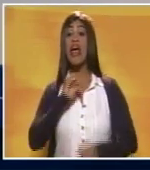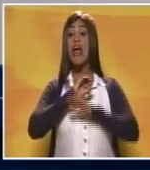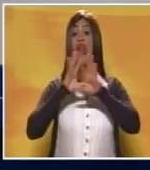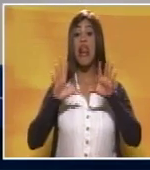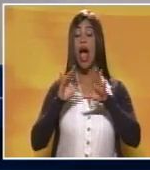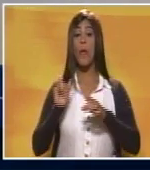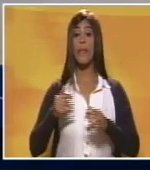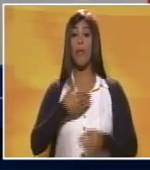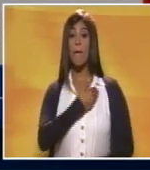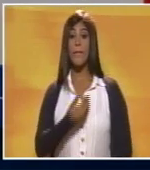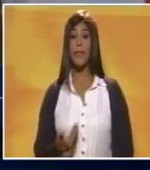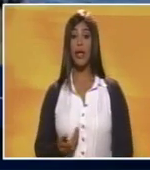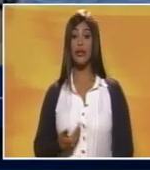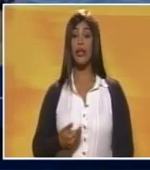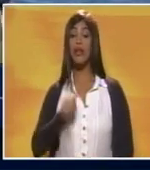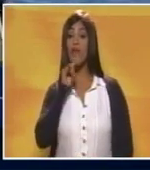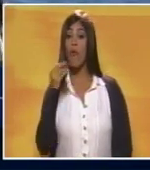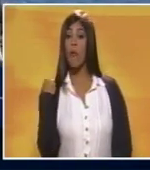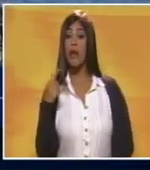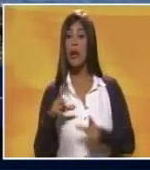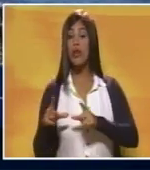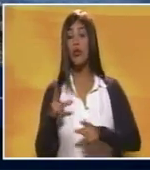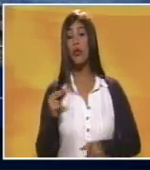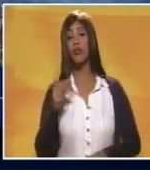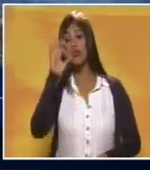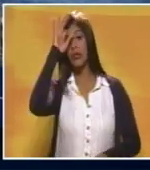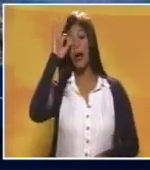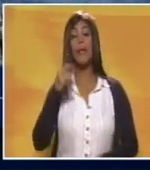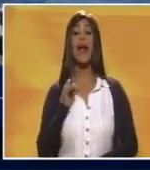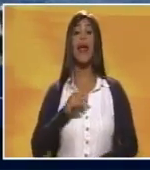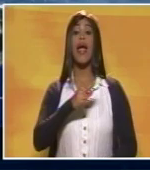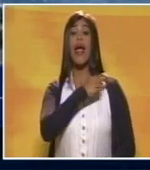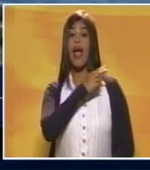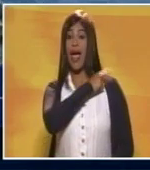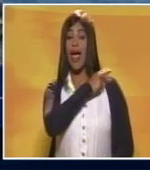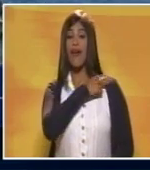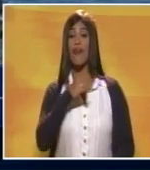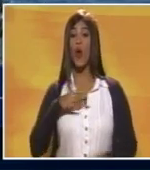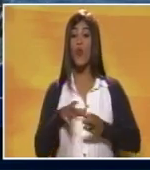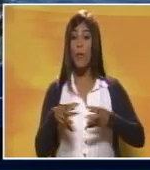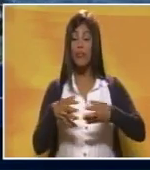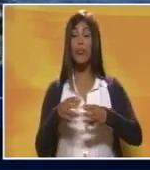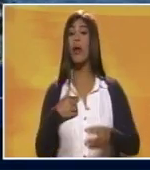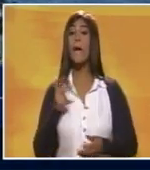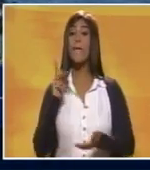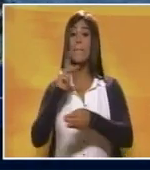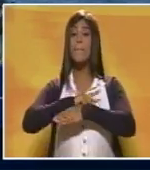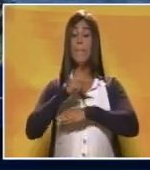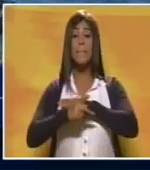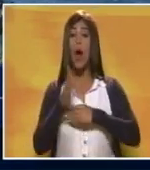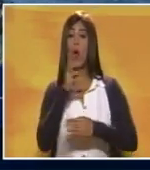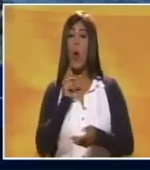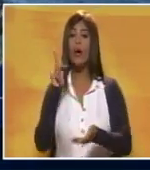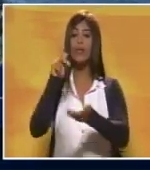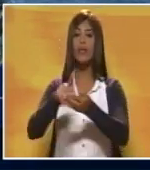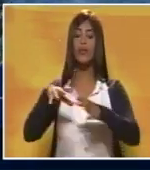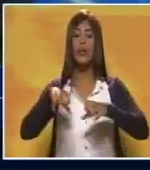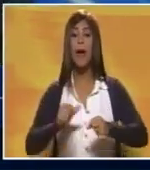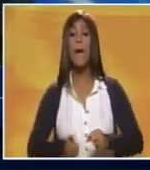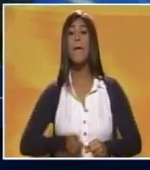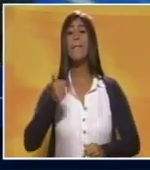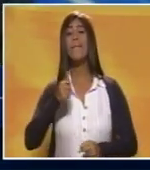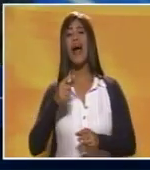claro si el mandatario ha sido informado. El jefe del Pentágono aseguró que el plan no contempla una invasión, ya que a su juicio harían falta